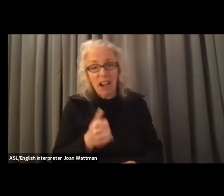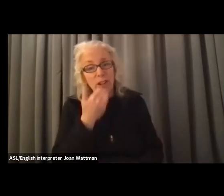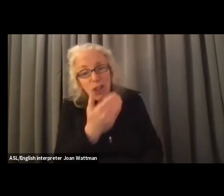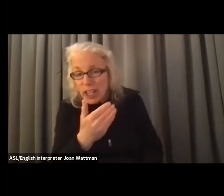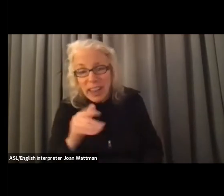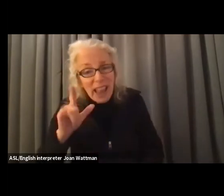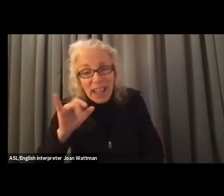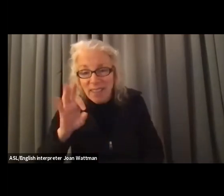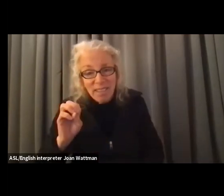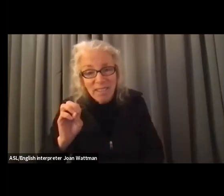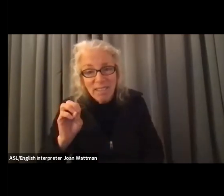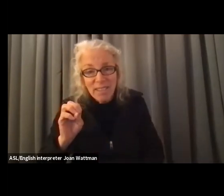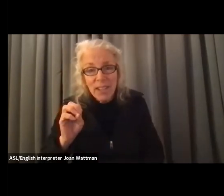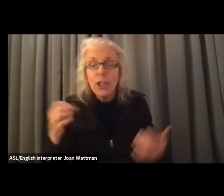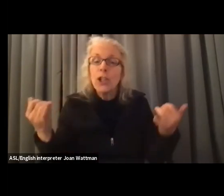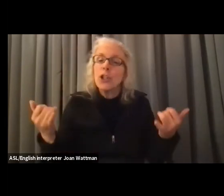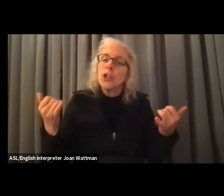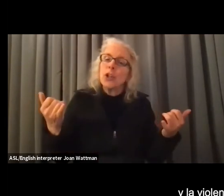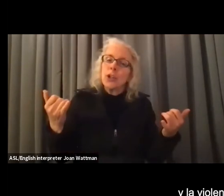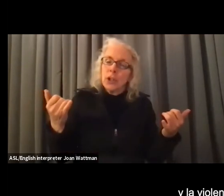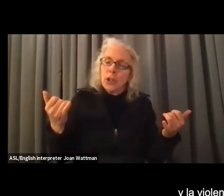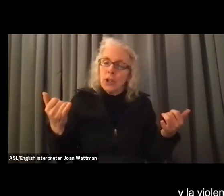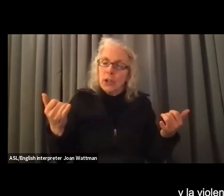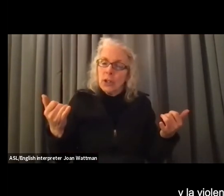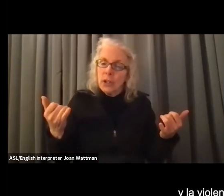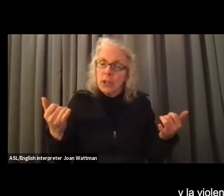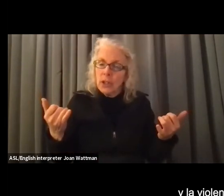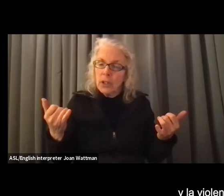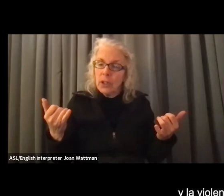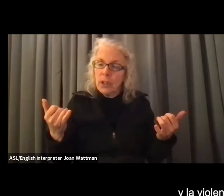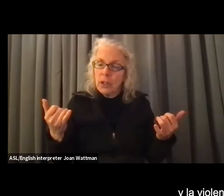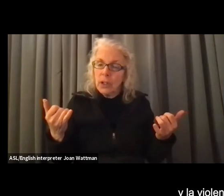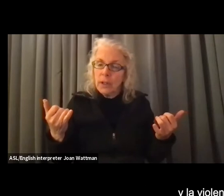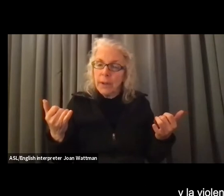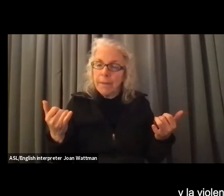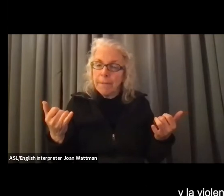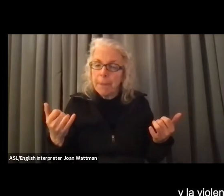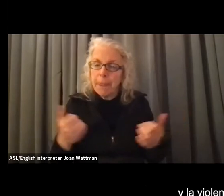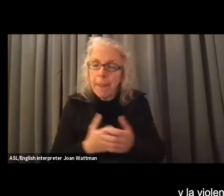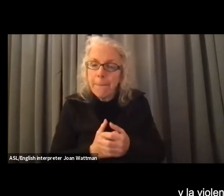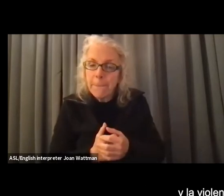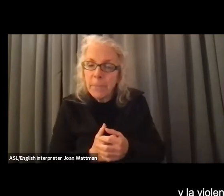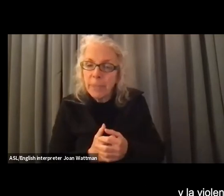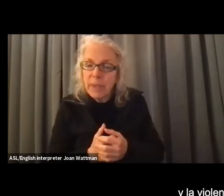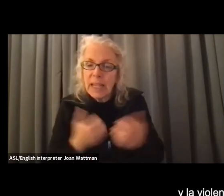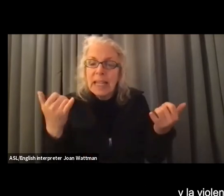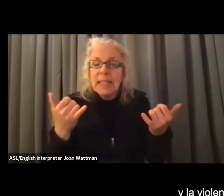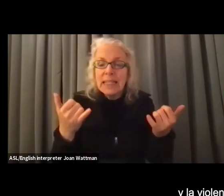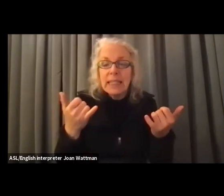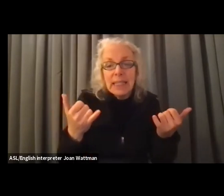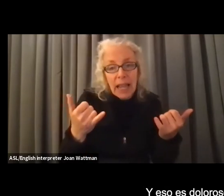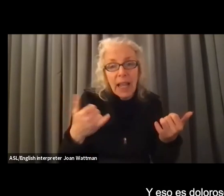demostrar detalladamente los hechos y las violencias a las que históricamente hemos sido